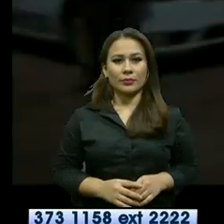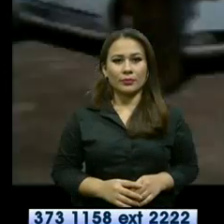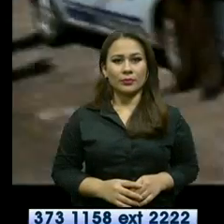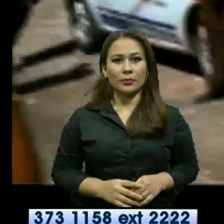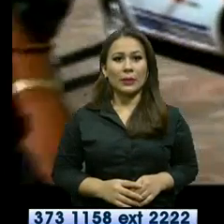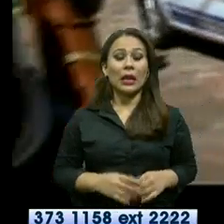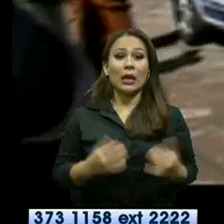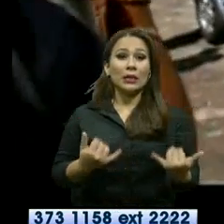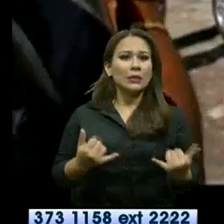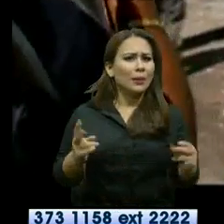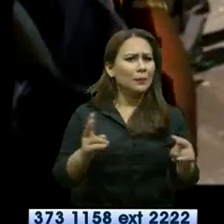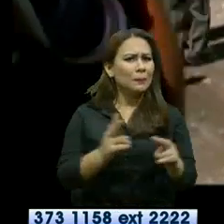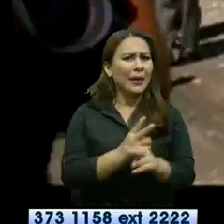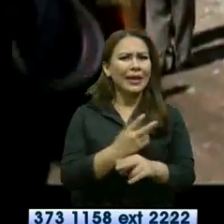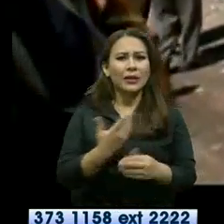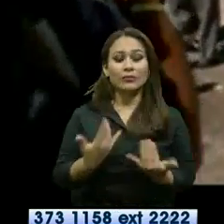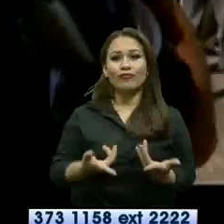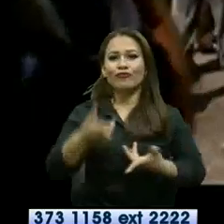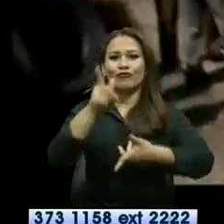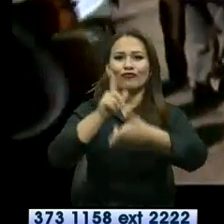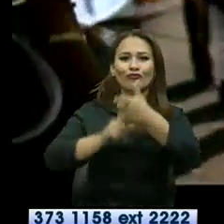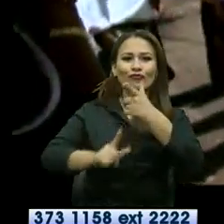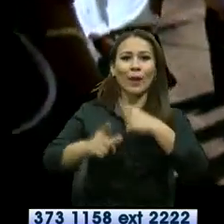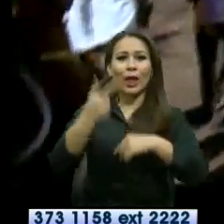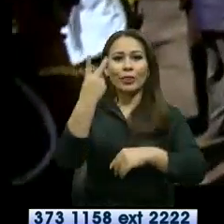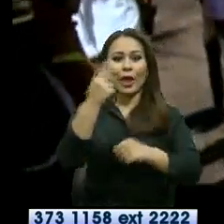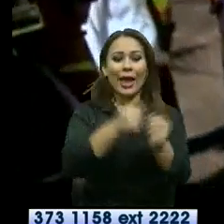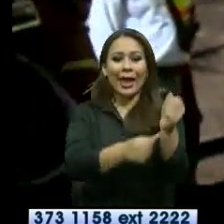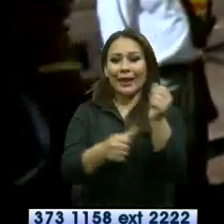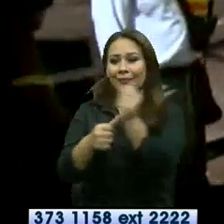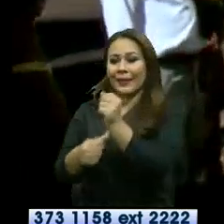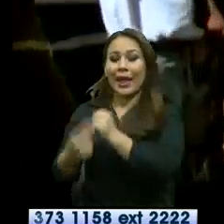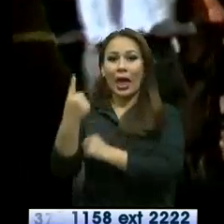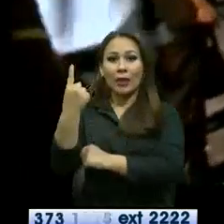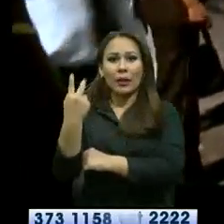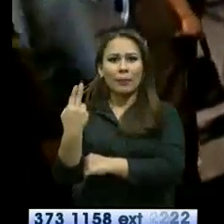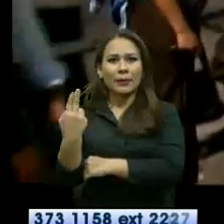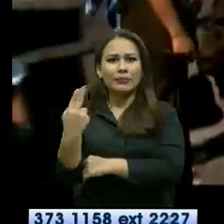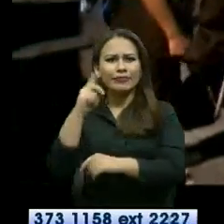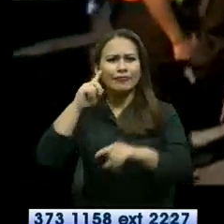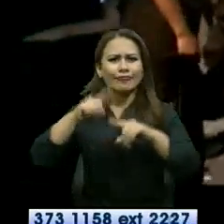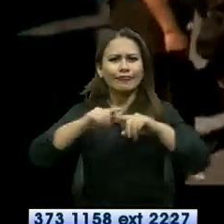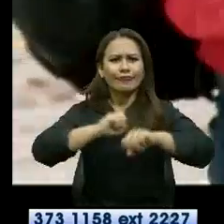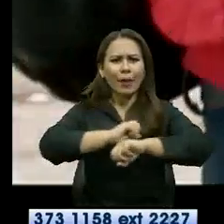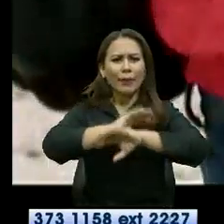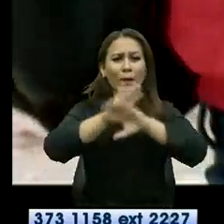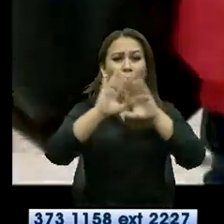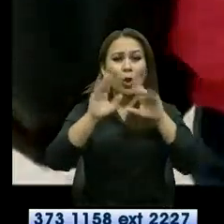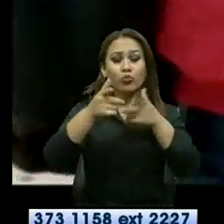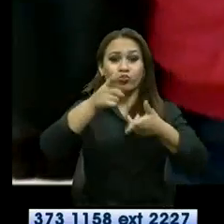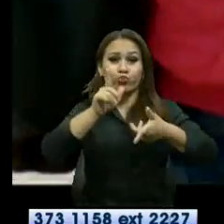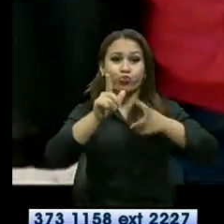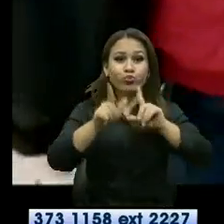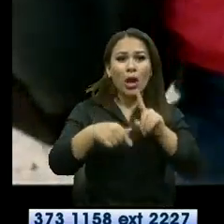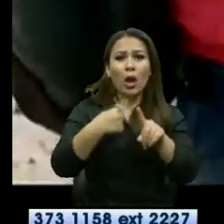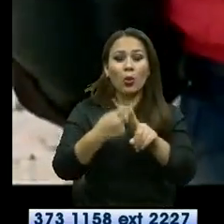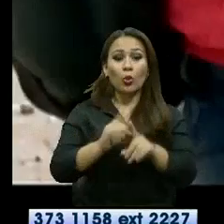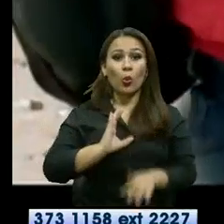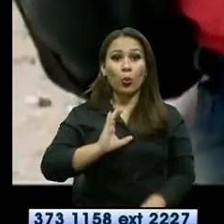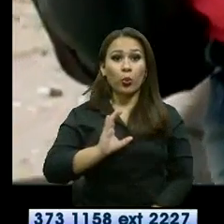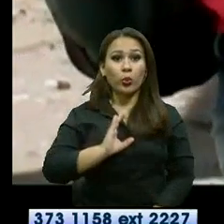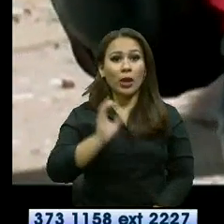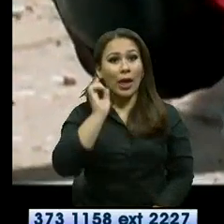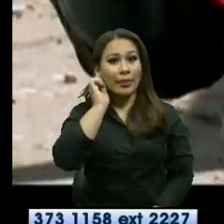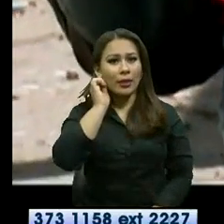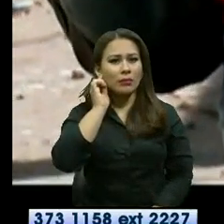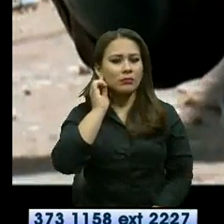Todo habría sucedido al calor de los tragos. Las dos hermanas y la pareja de una de ellas libaron hasta la madrugada. Cuando descansaban, la cuñada supuestamente